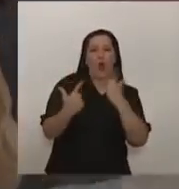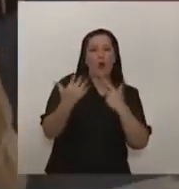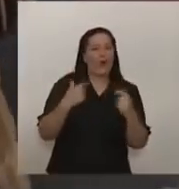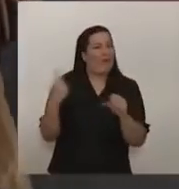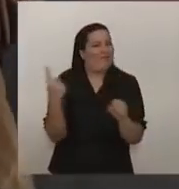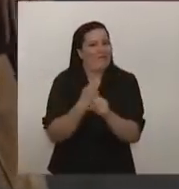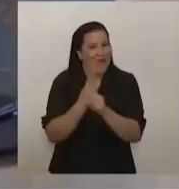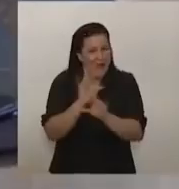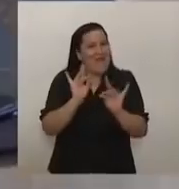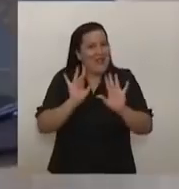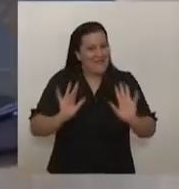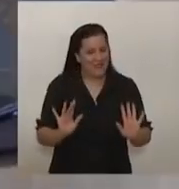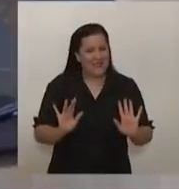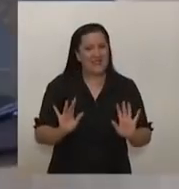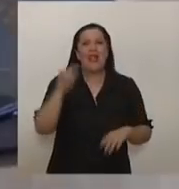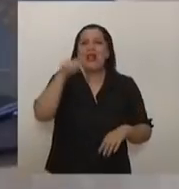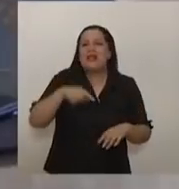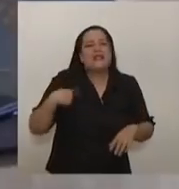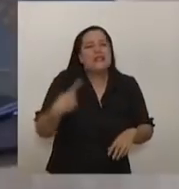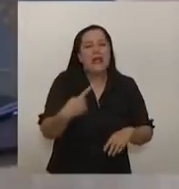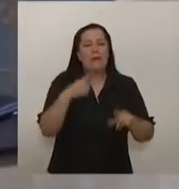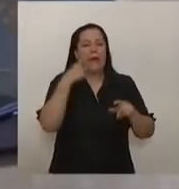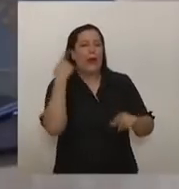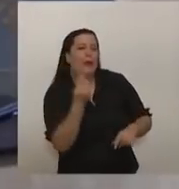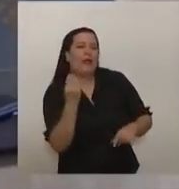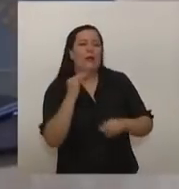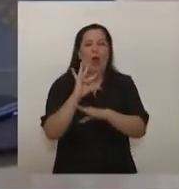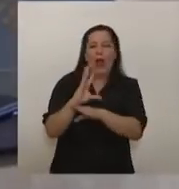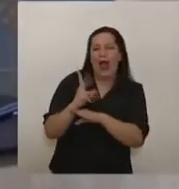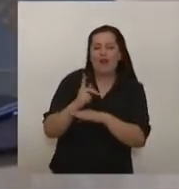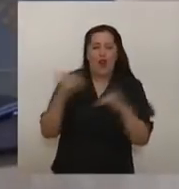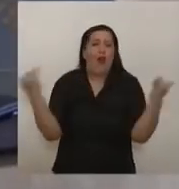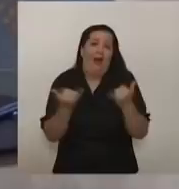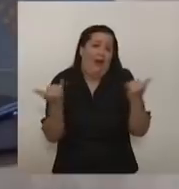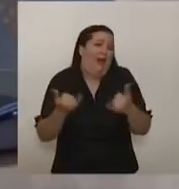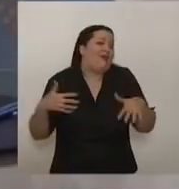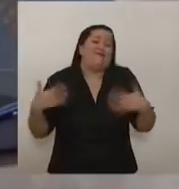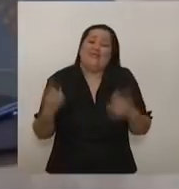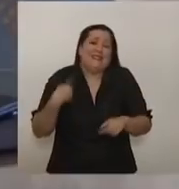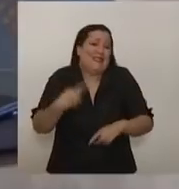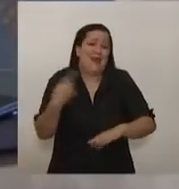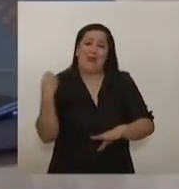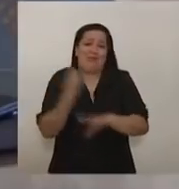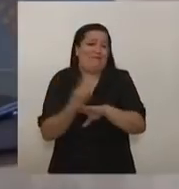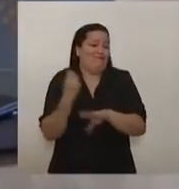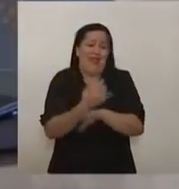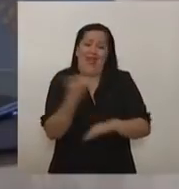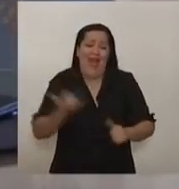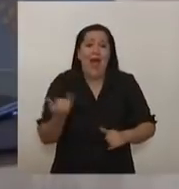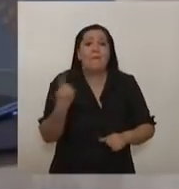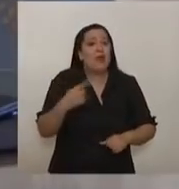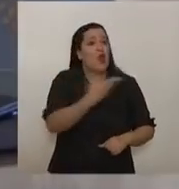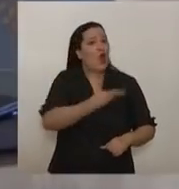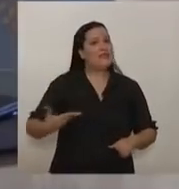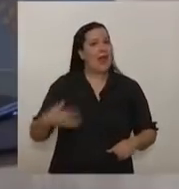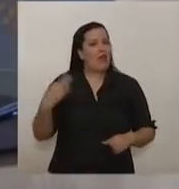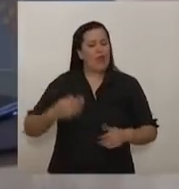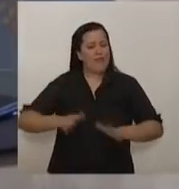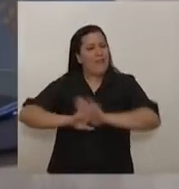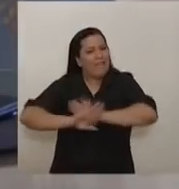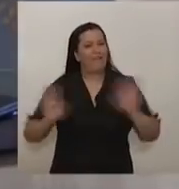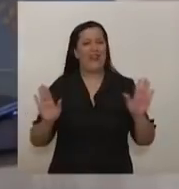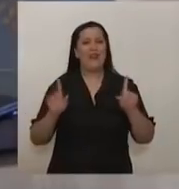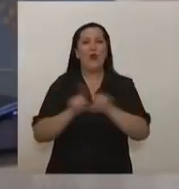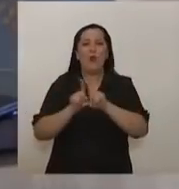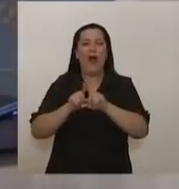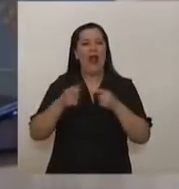los argentinos. Siempre habrá pillos y ladrones en todos los gobiernos, pero el Estado tiene que asegurarse de que dejen las